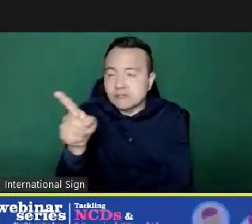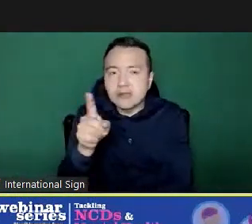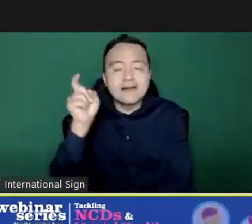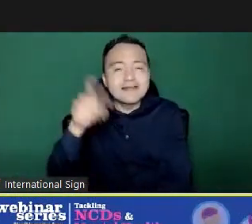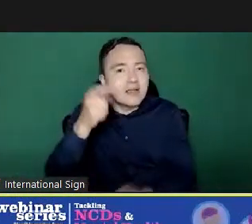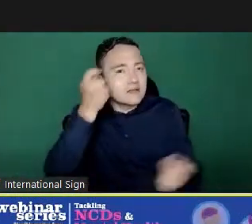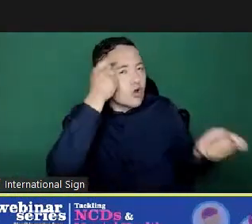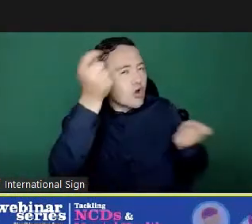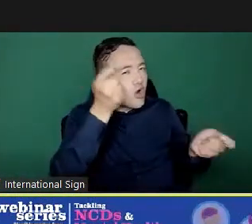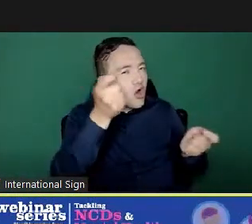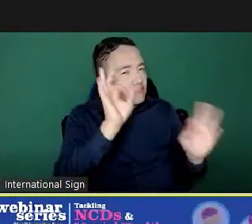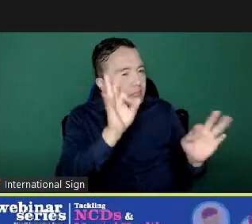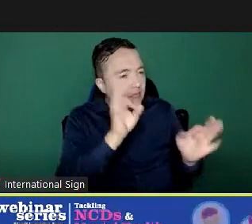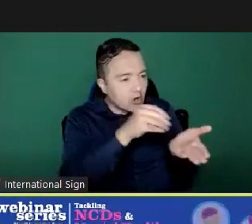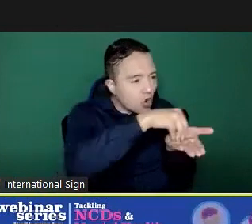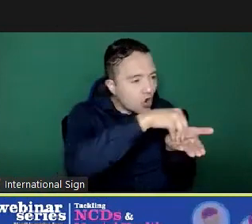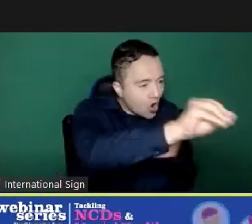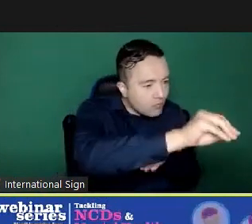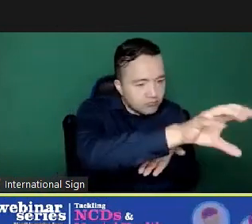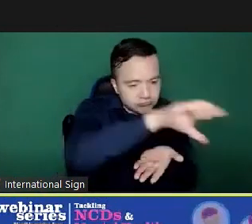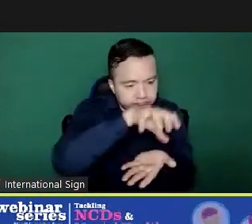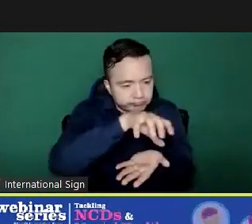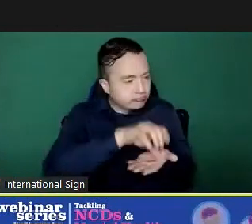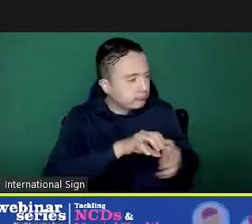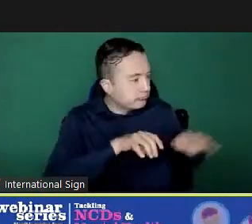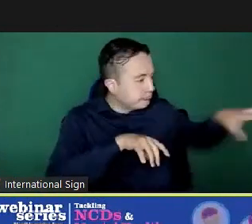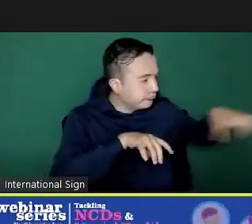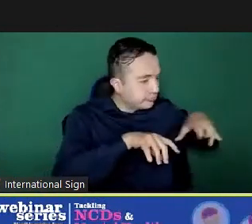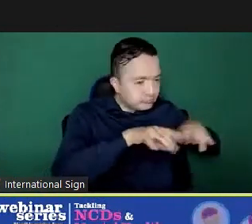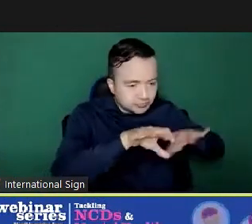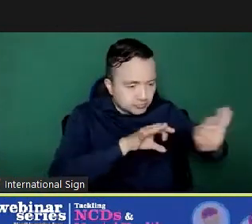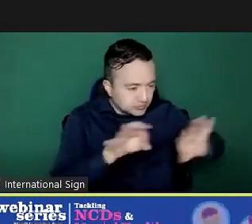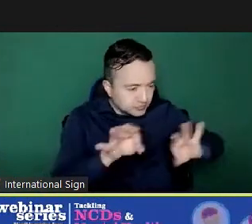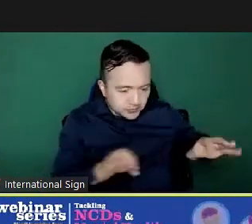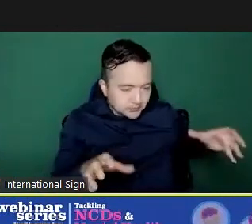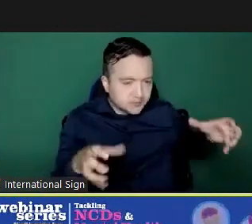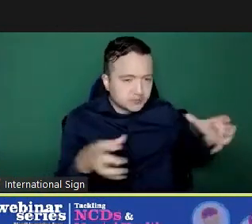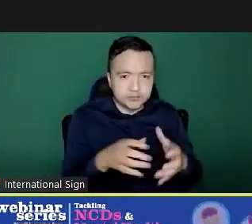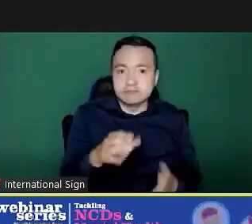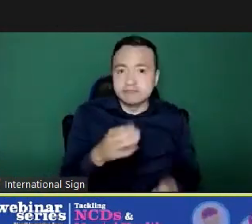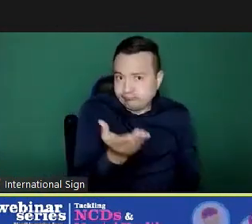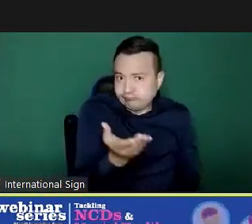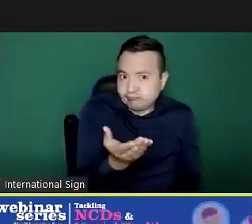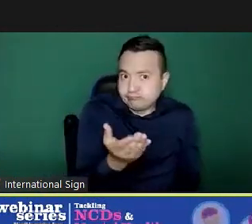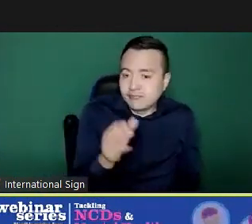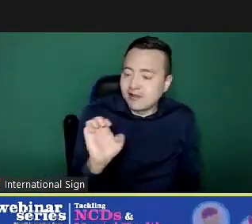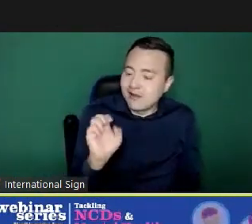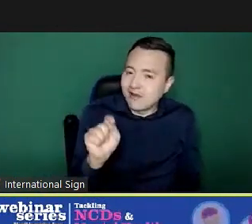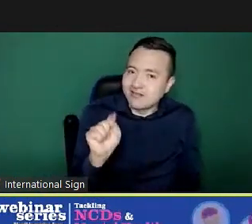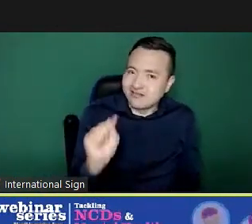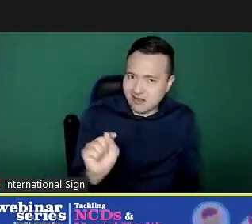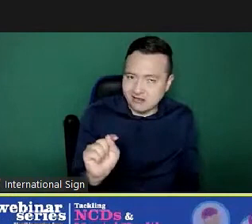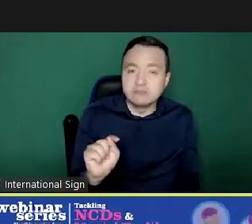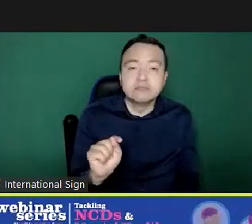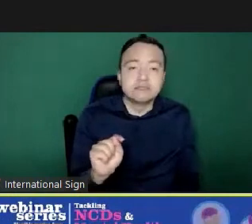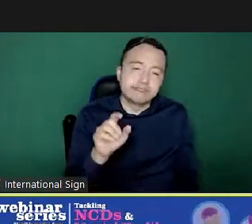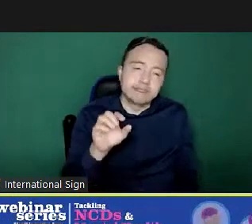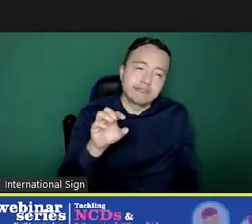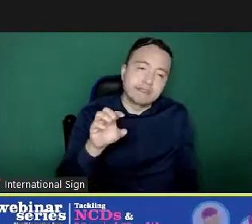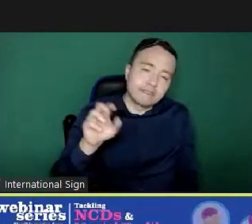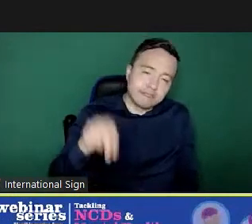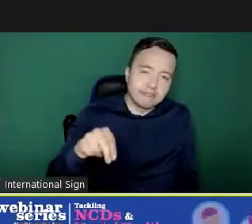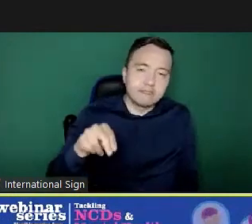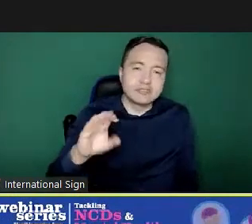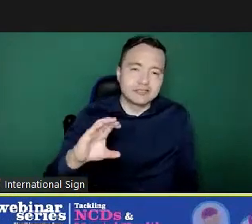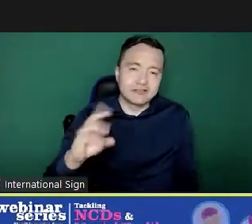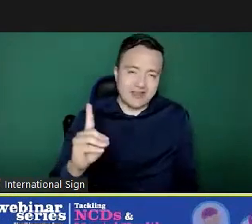pago que se alineen con los objetivos sanitarios nacionales para las NTs, así como ya dije, debemos priorizar el primer nivel